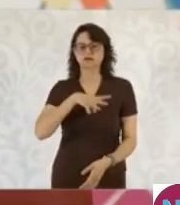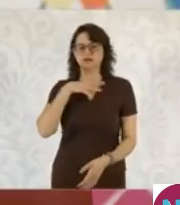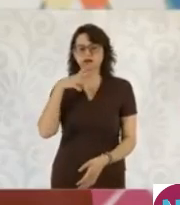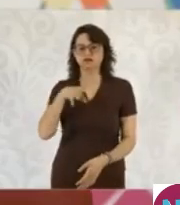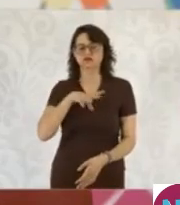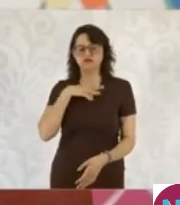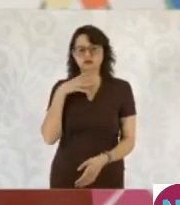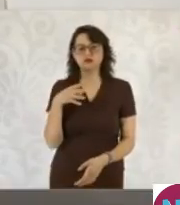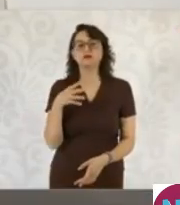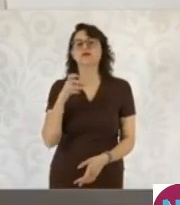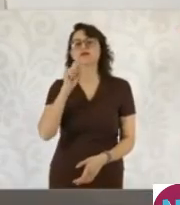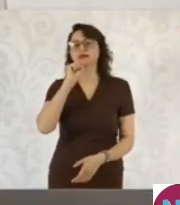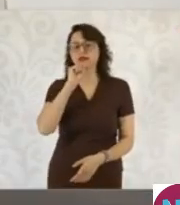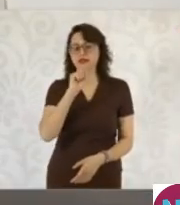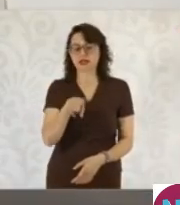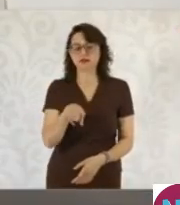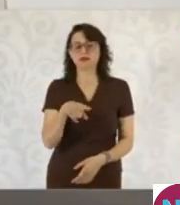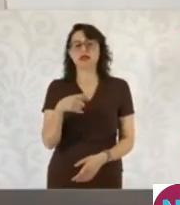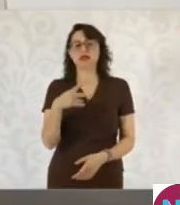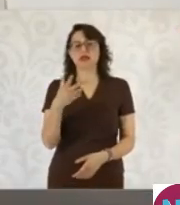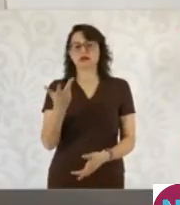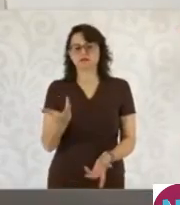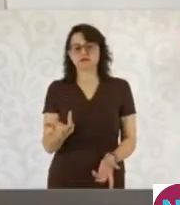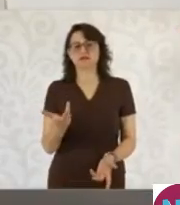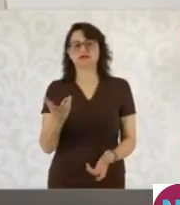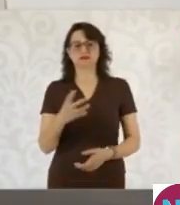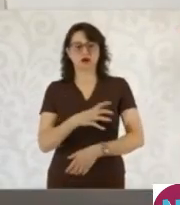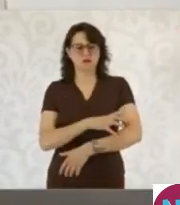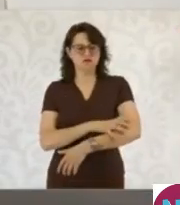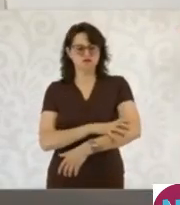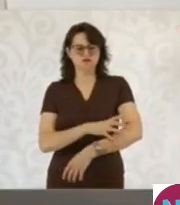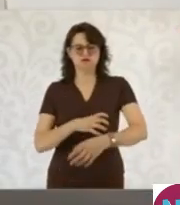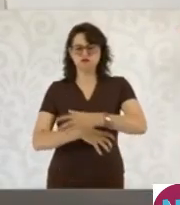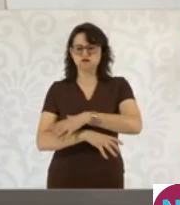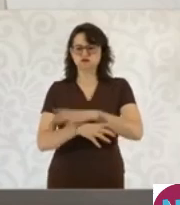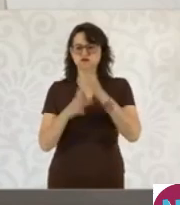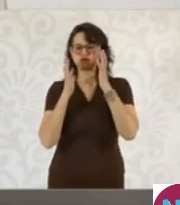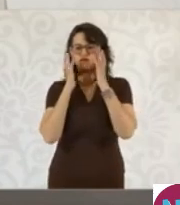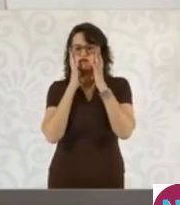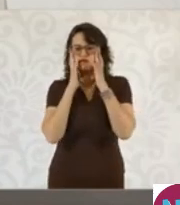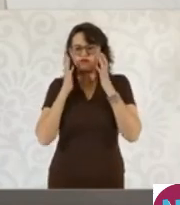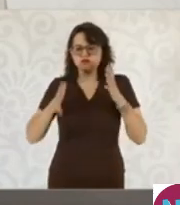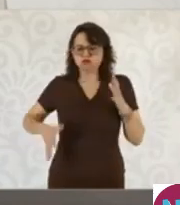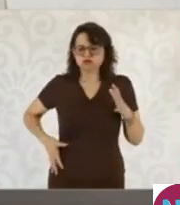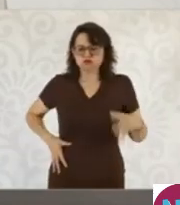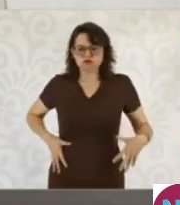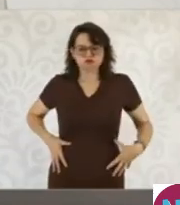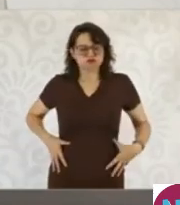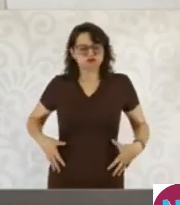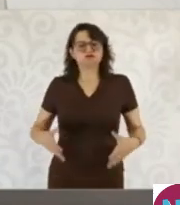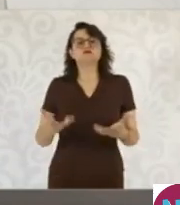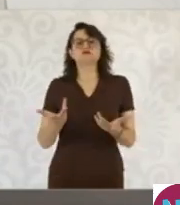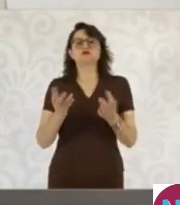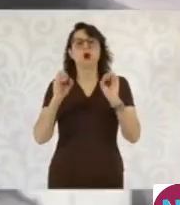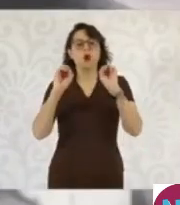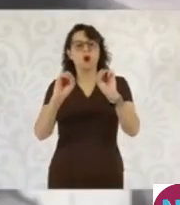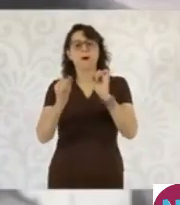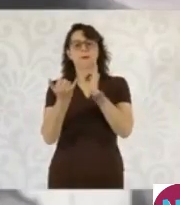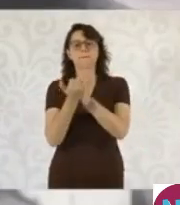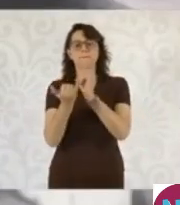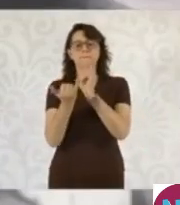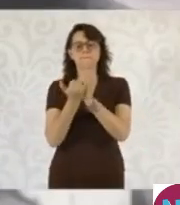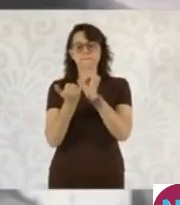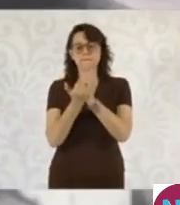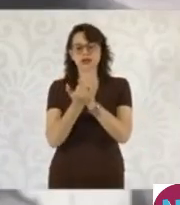cuando aparece acumulación de líquido como son hinchazón de cara o miembros inferiores, cuando aparecen